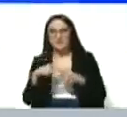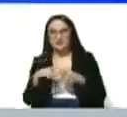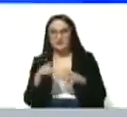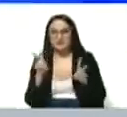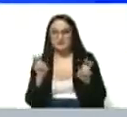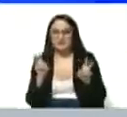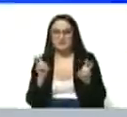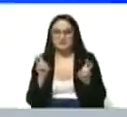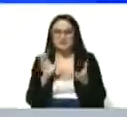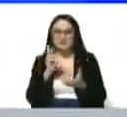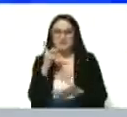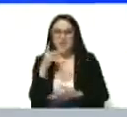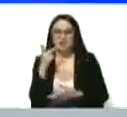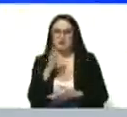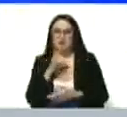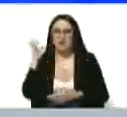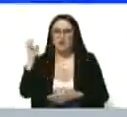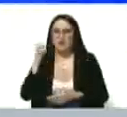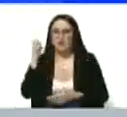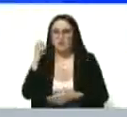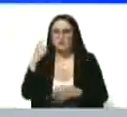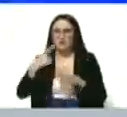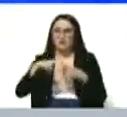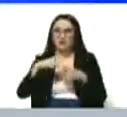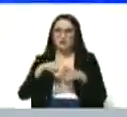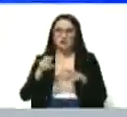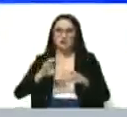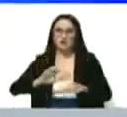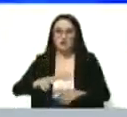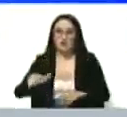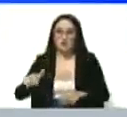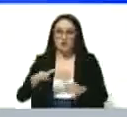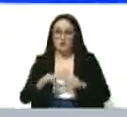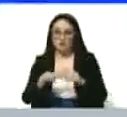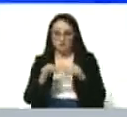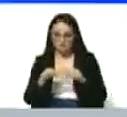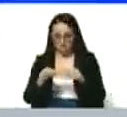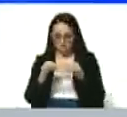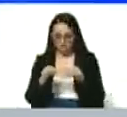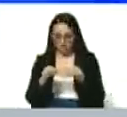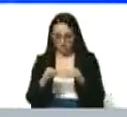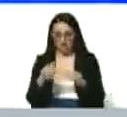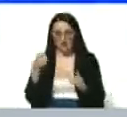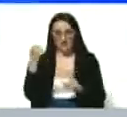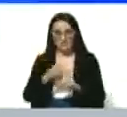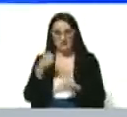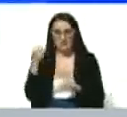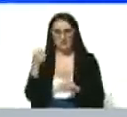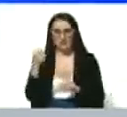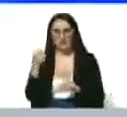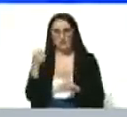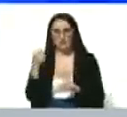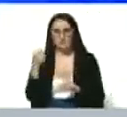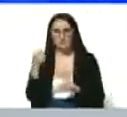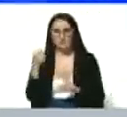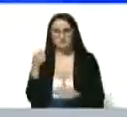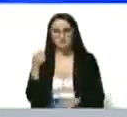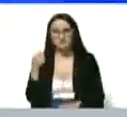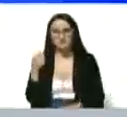acontecimientos geopolíticos en Europa y en otras regiones continúan teniendo un impacto en el